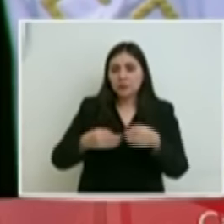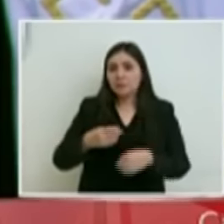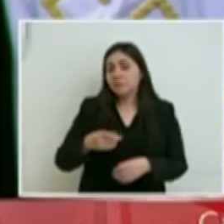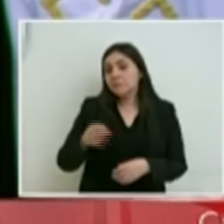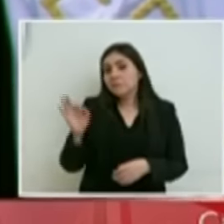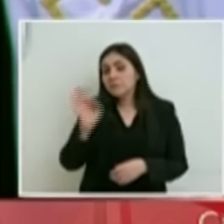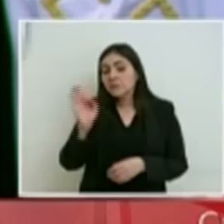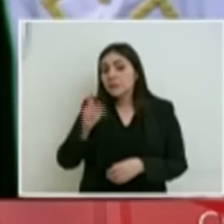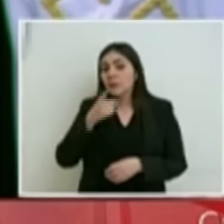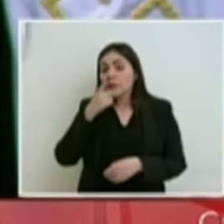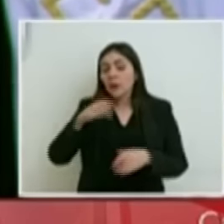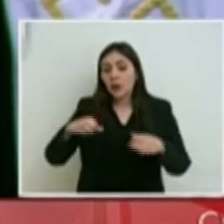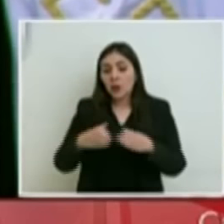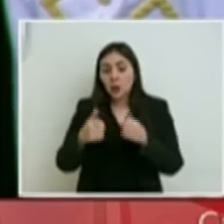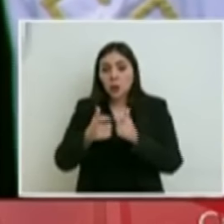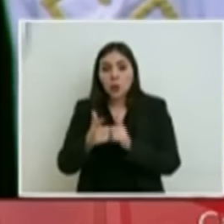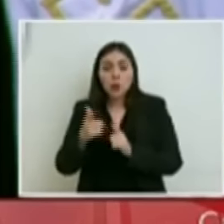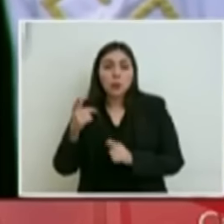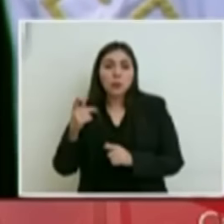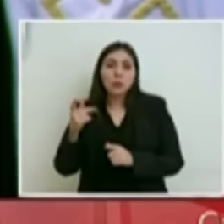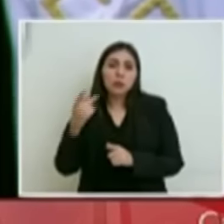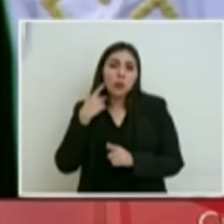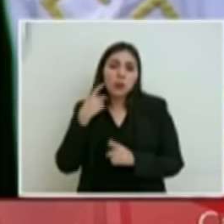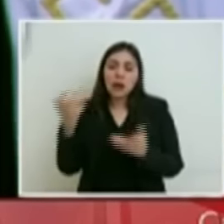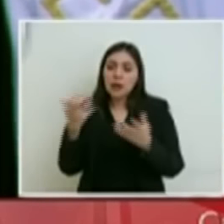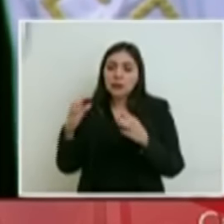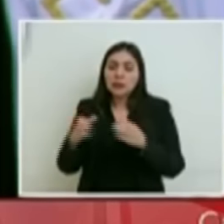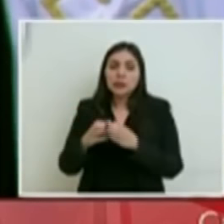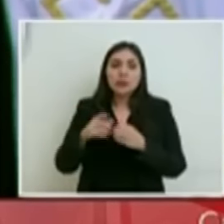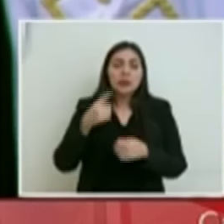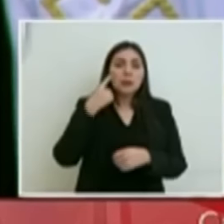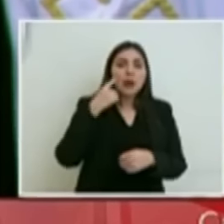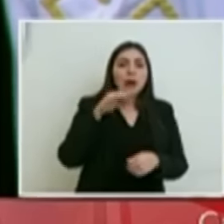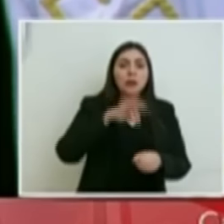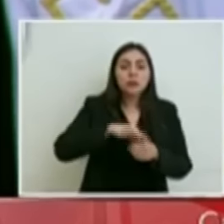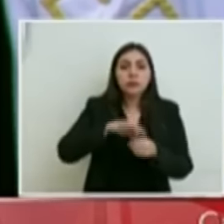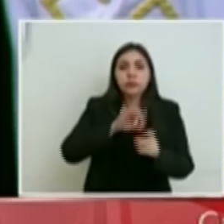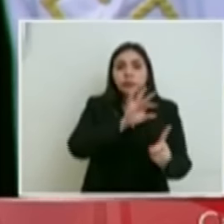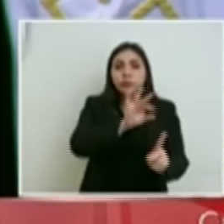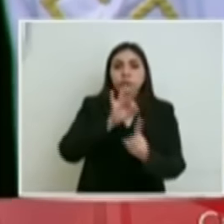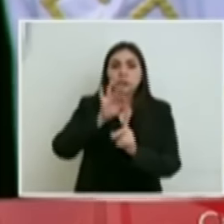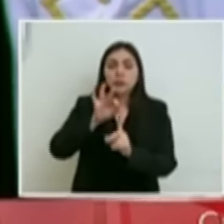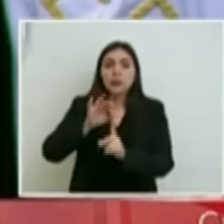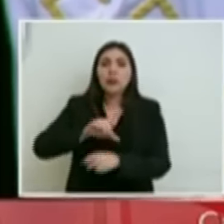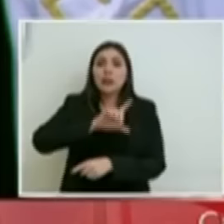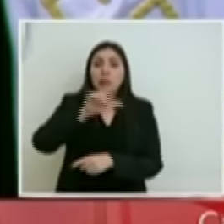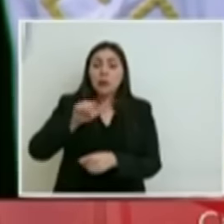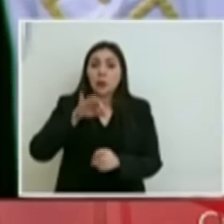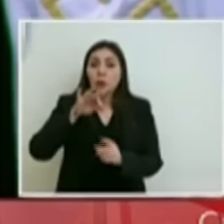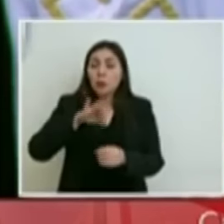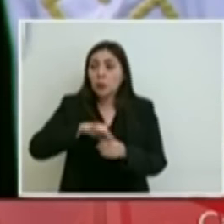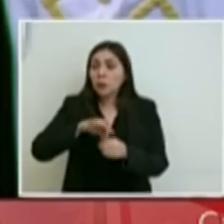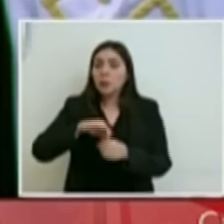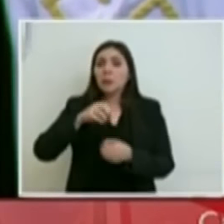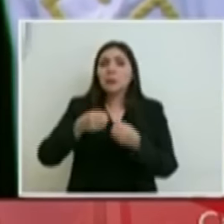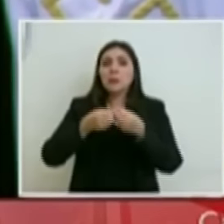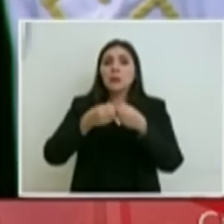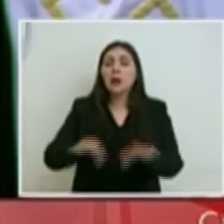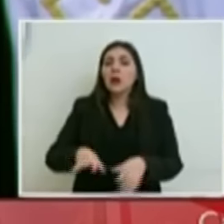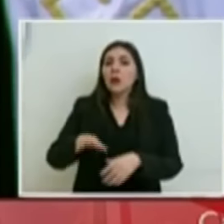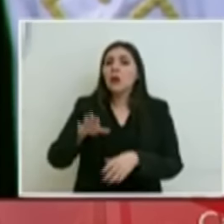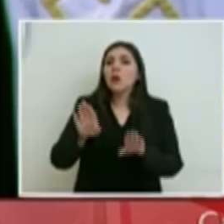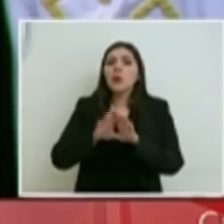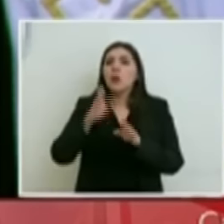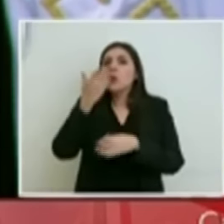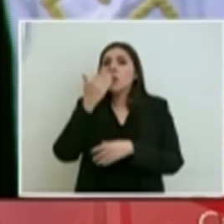política serán electos y ese voto los comprometería y perderían, por tanto, su imparcialidad. Pero ¿quién